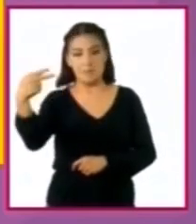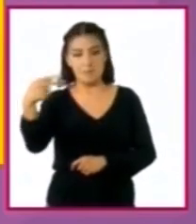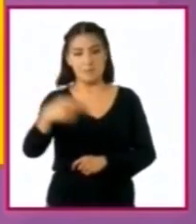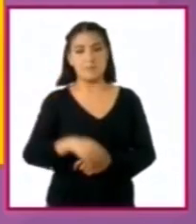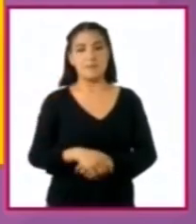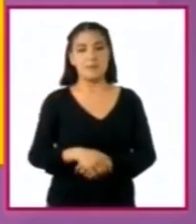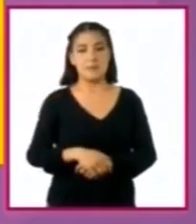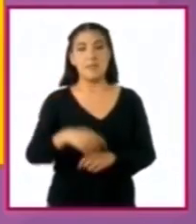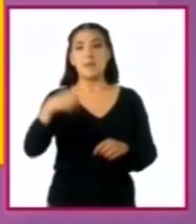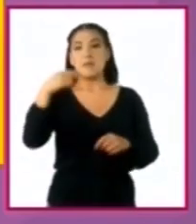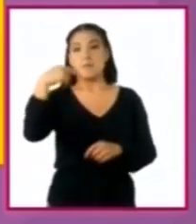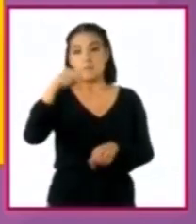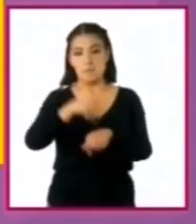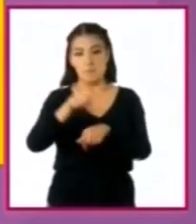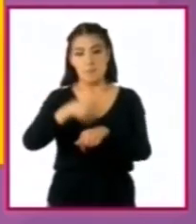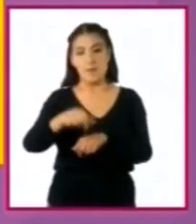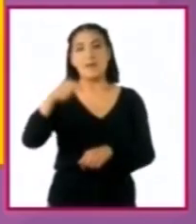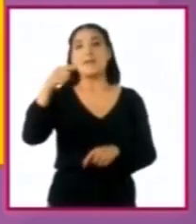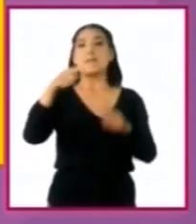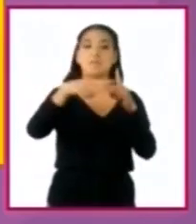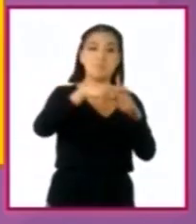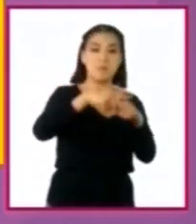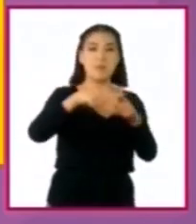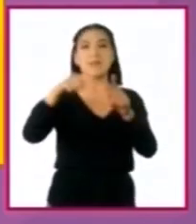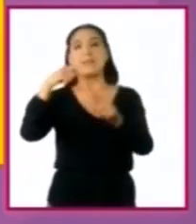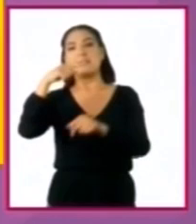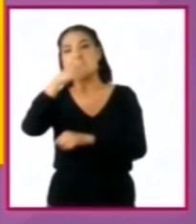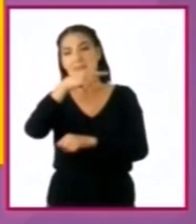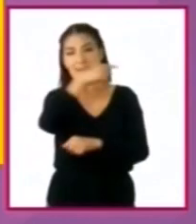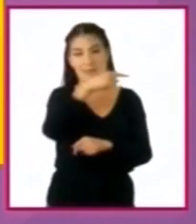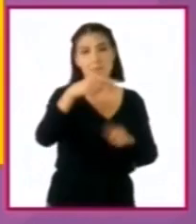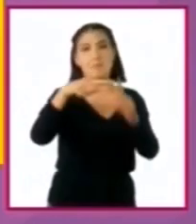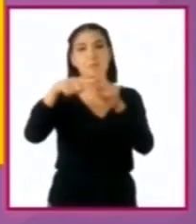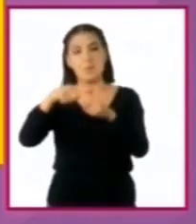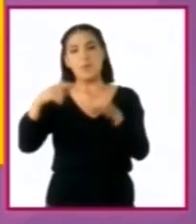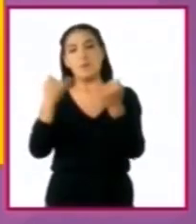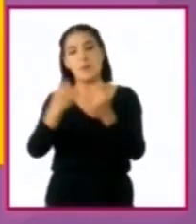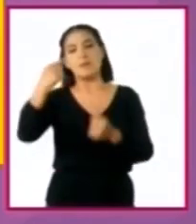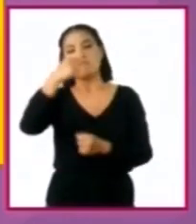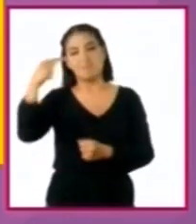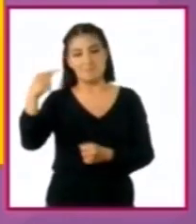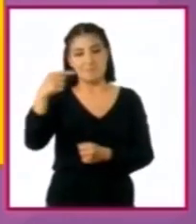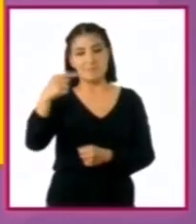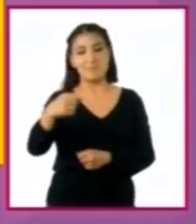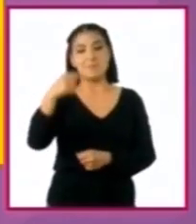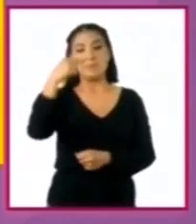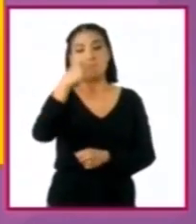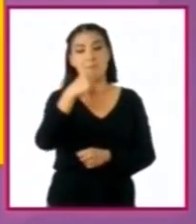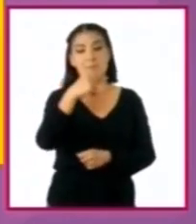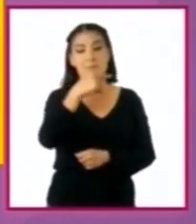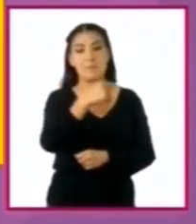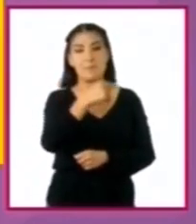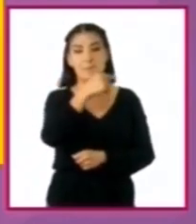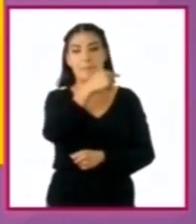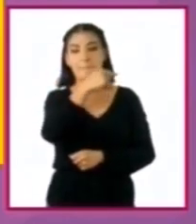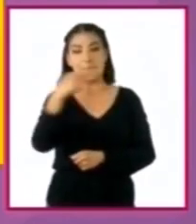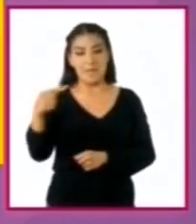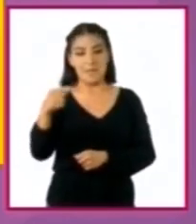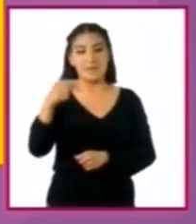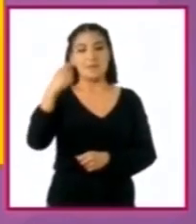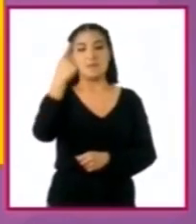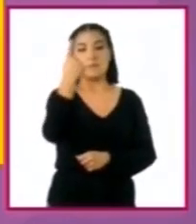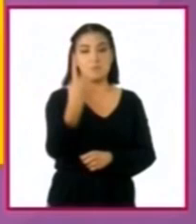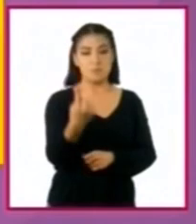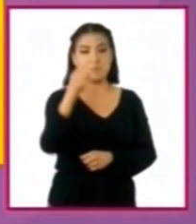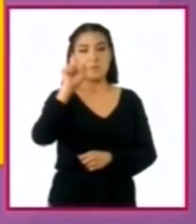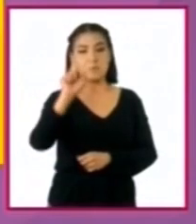Número negativo entre número positivo igual a número negativo. Por lo tanto, el resultado de la aceleración